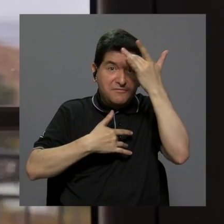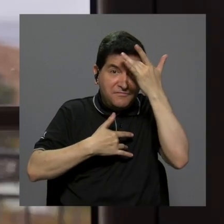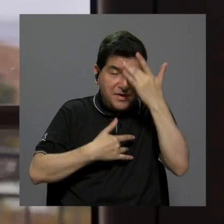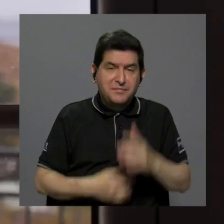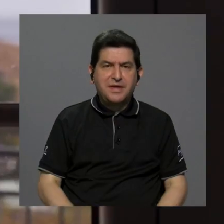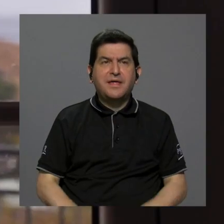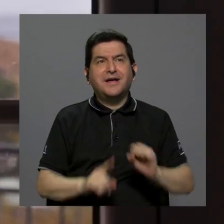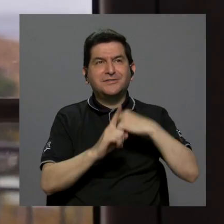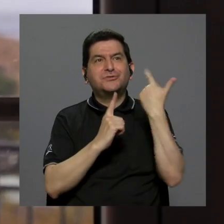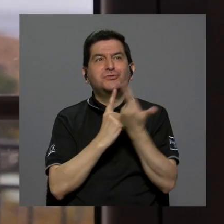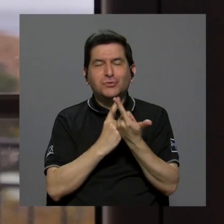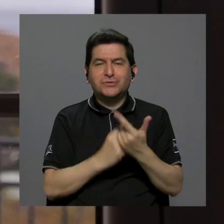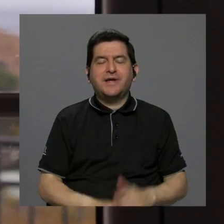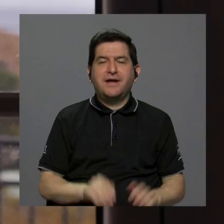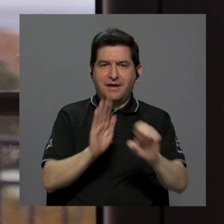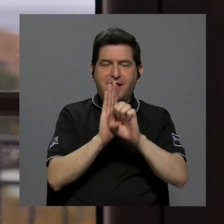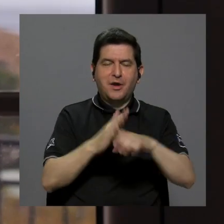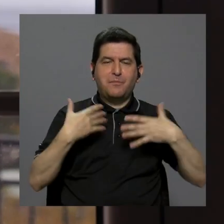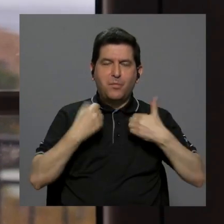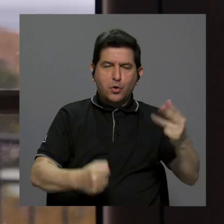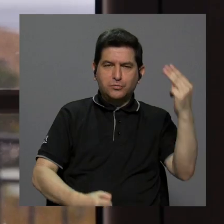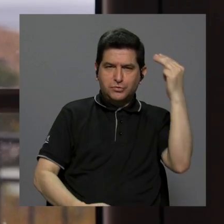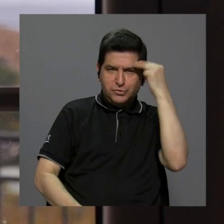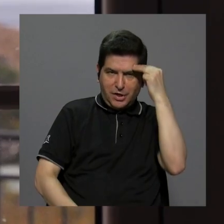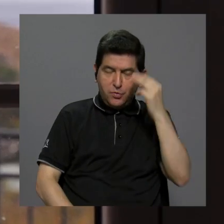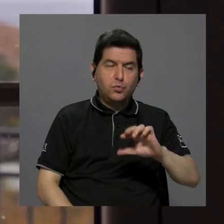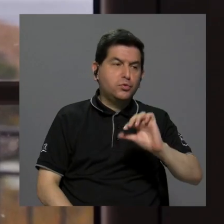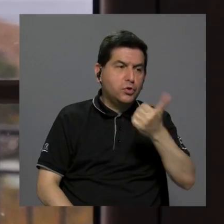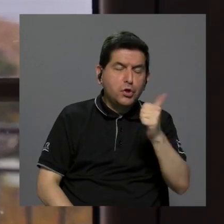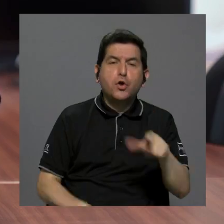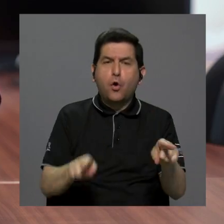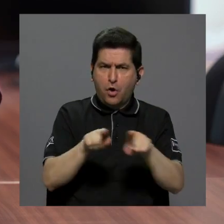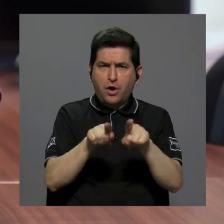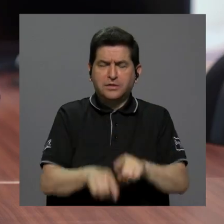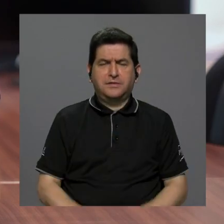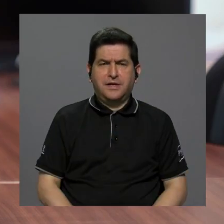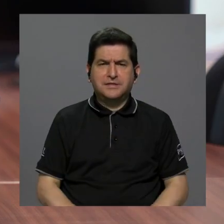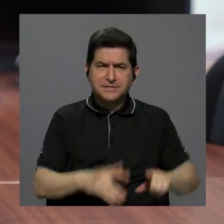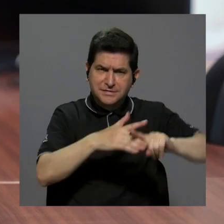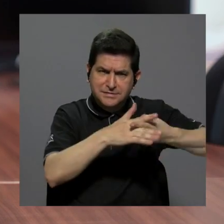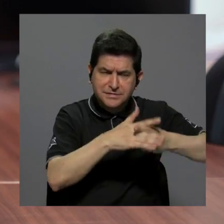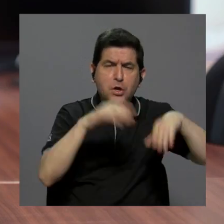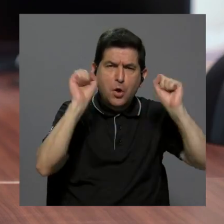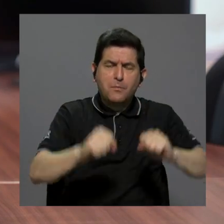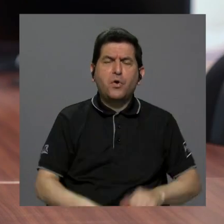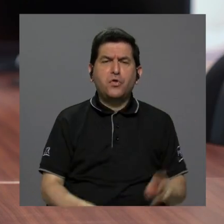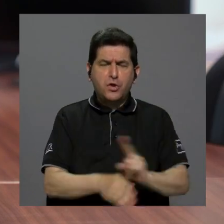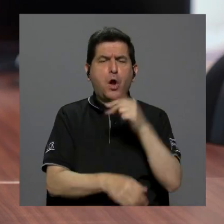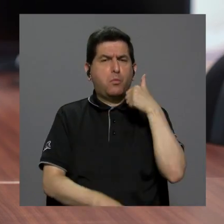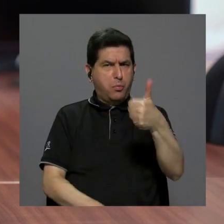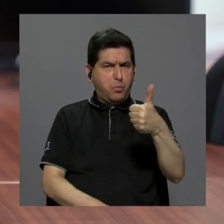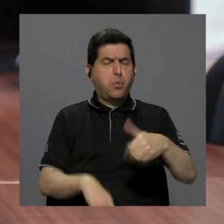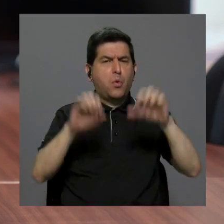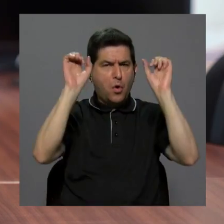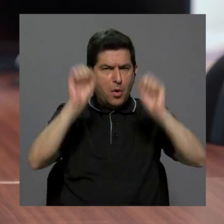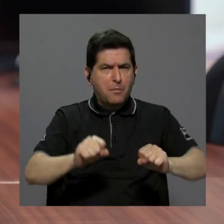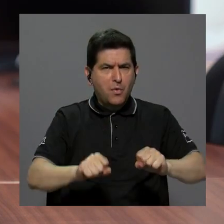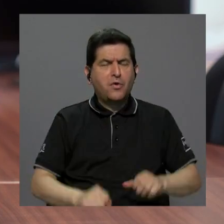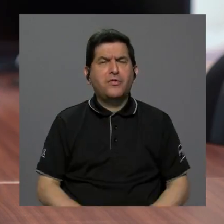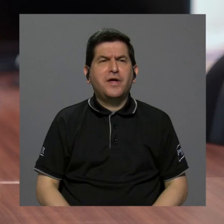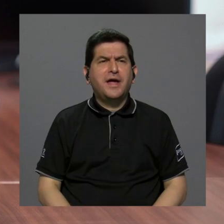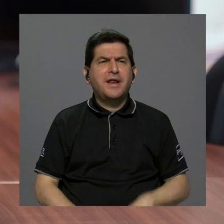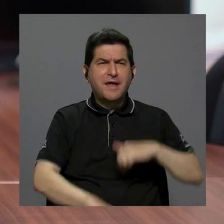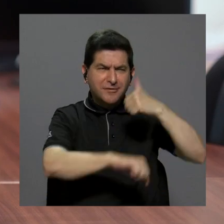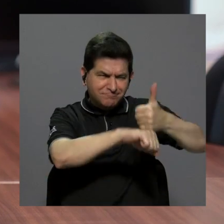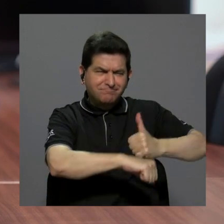enfermedades más sociales, como la salud mental, entre otras cosas, donde estas herramientas podrían ser muy útil para poder de alguna